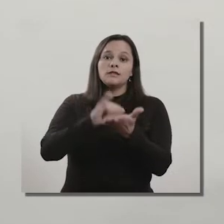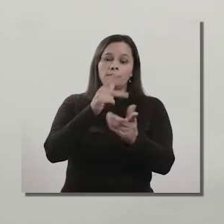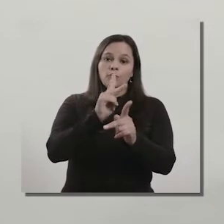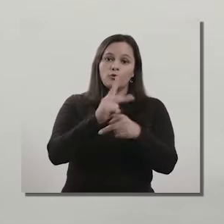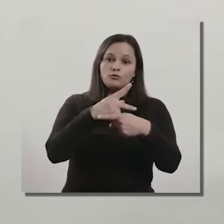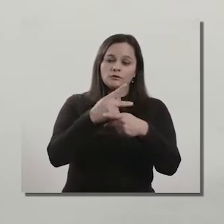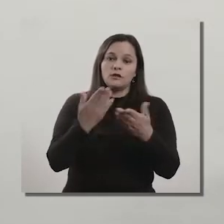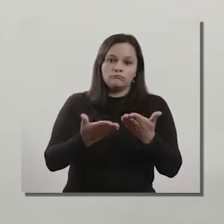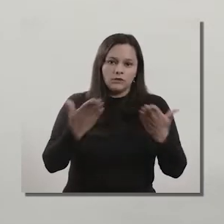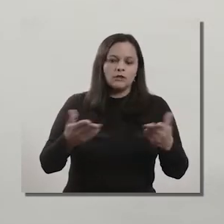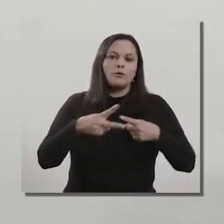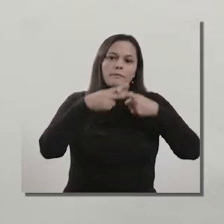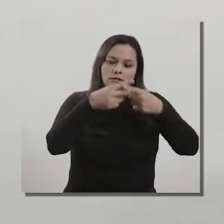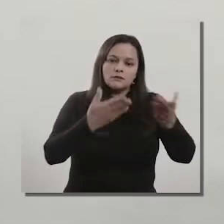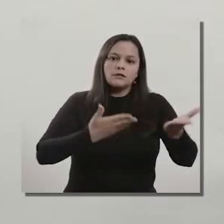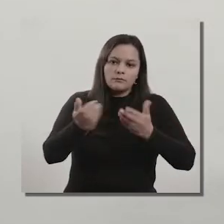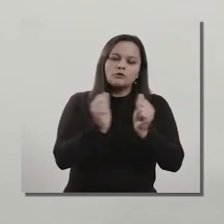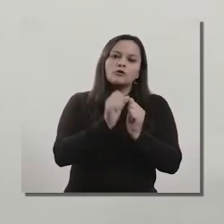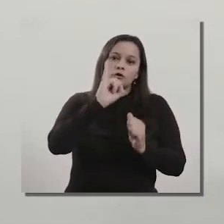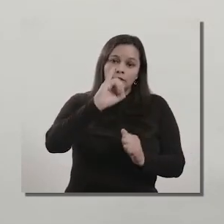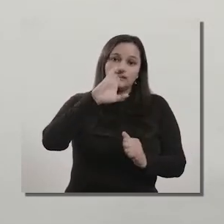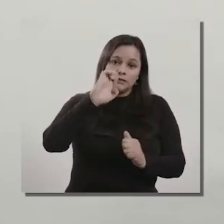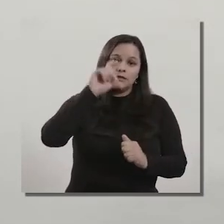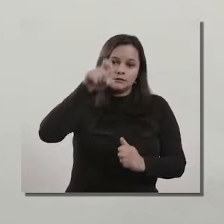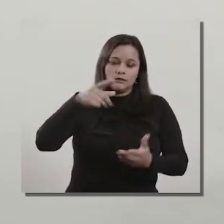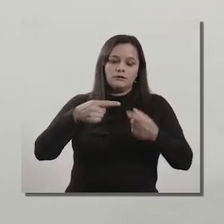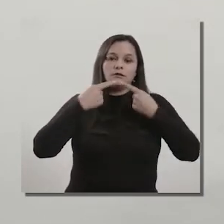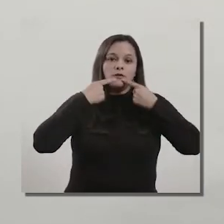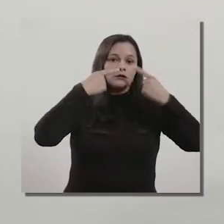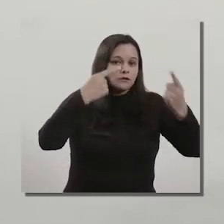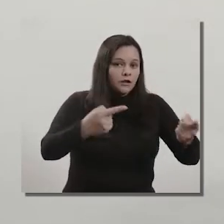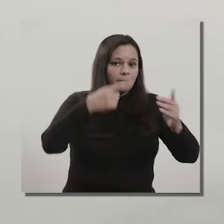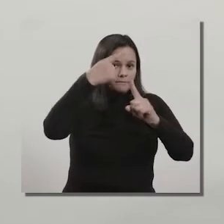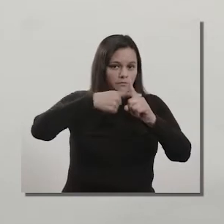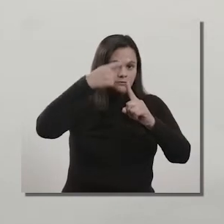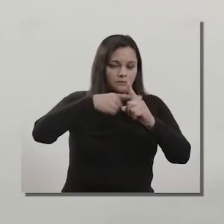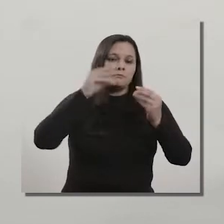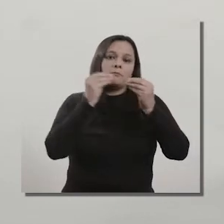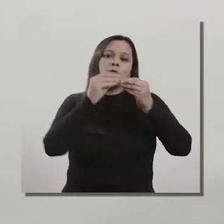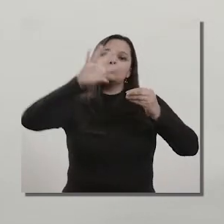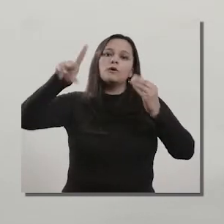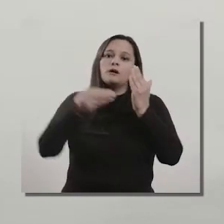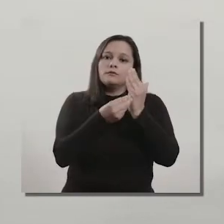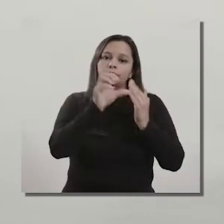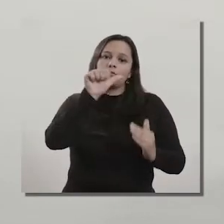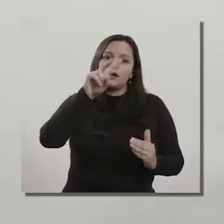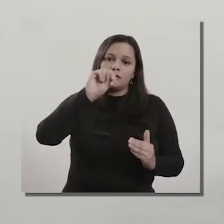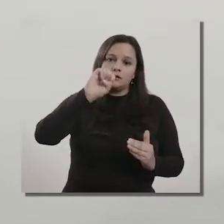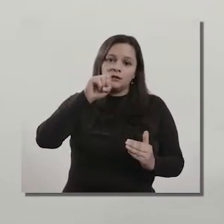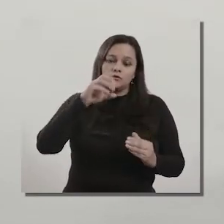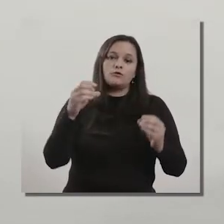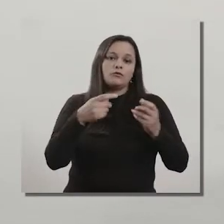que producen bienes o prestan servicios grabados con ICE deben presentar la declaración mensual de este impuesto y un anexo con información de las